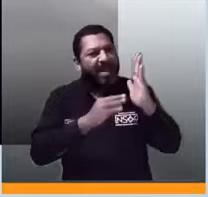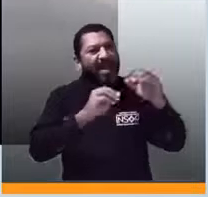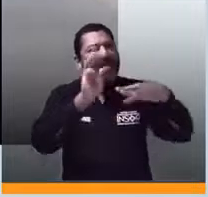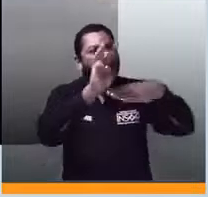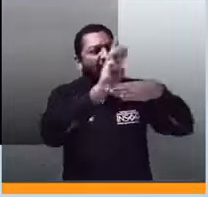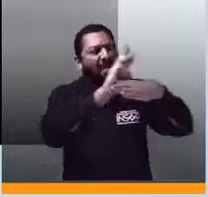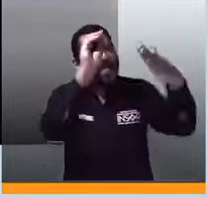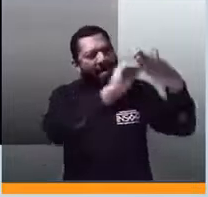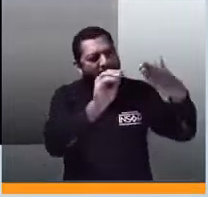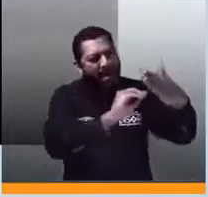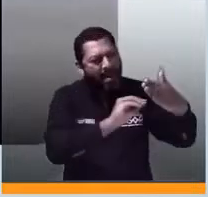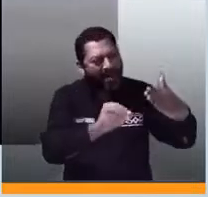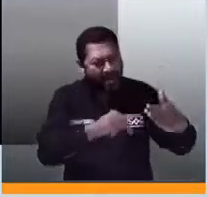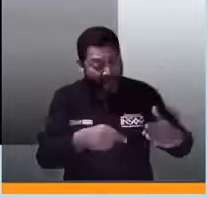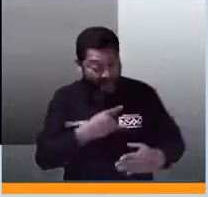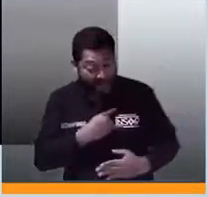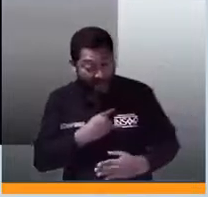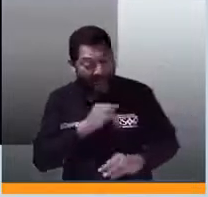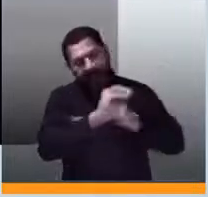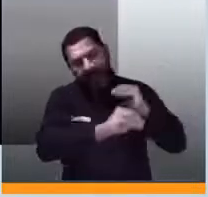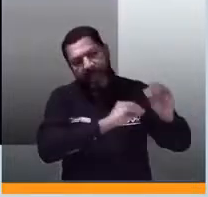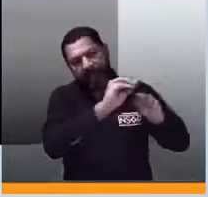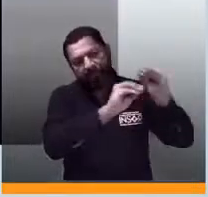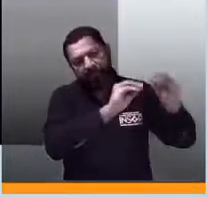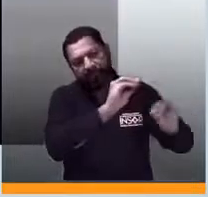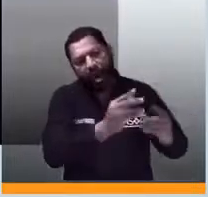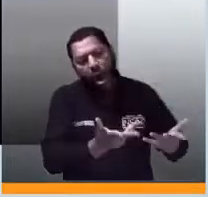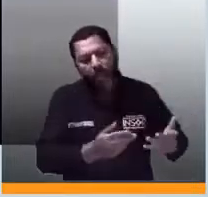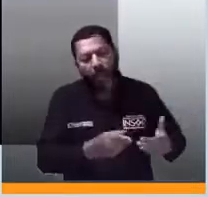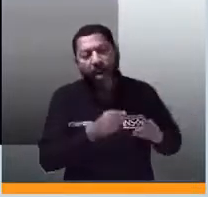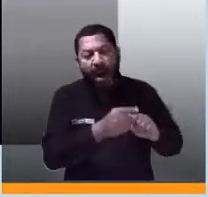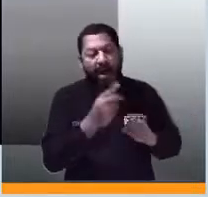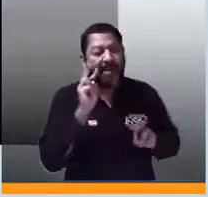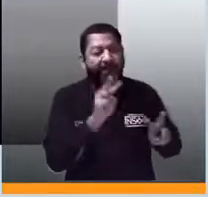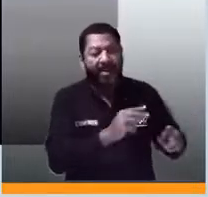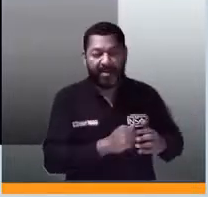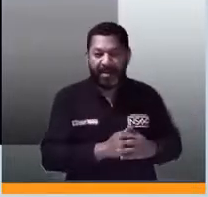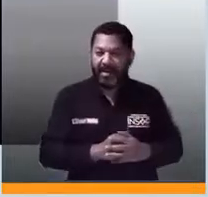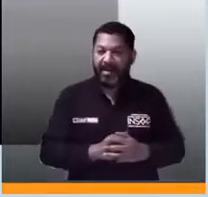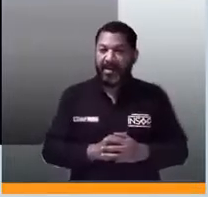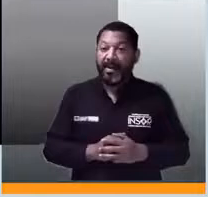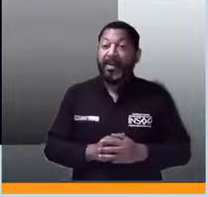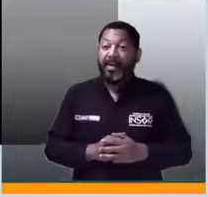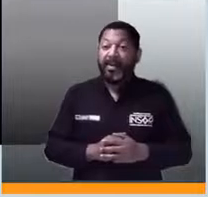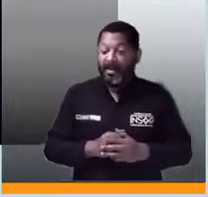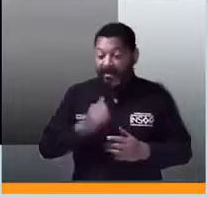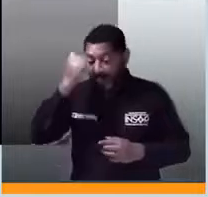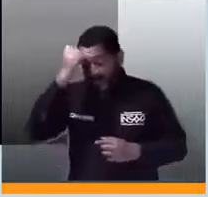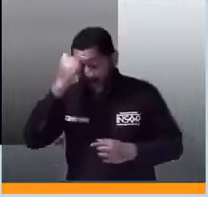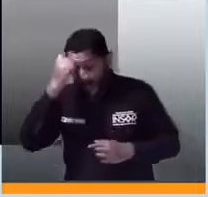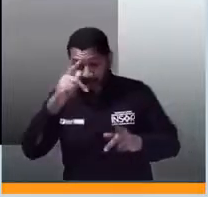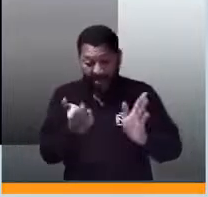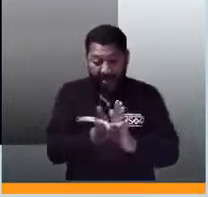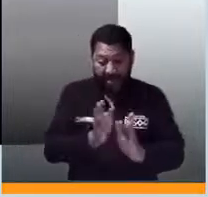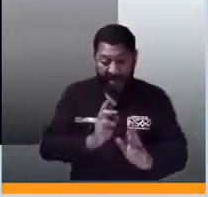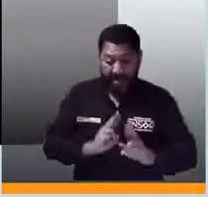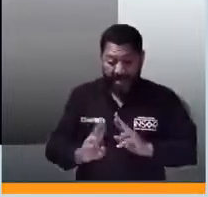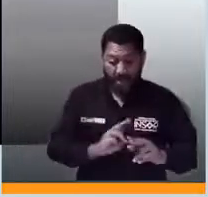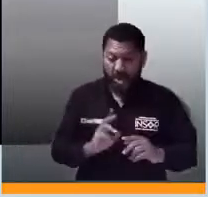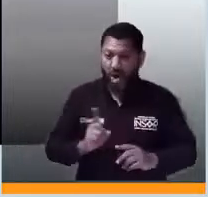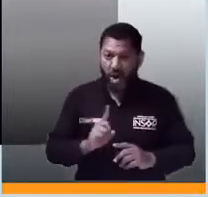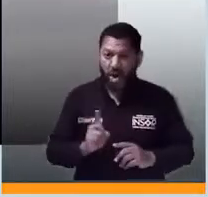tiene la universidad. Y eso es lo que hemos tratado de hacer, que no solamente sea una relación profesor-estudiante, sino